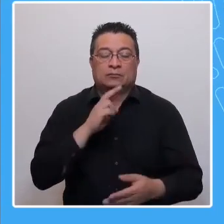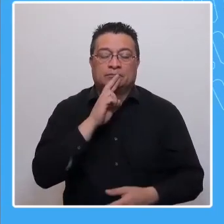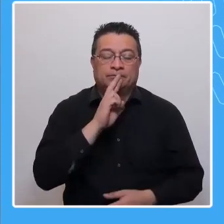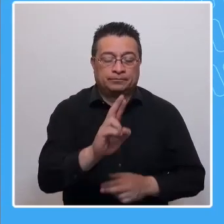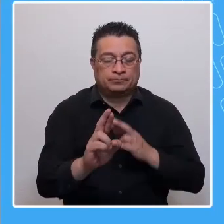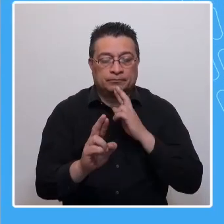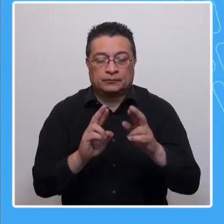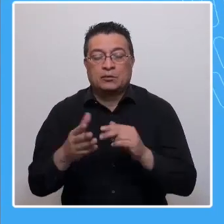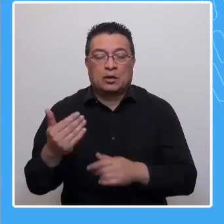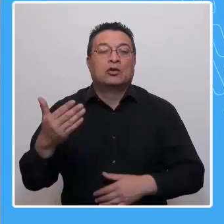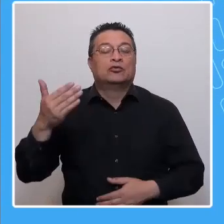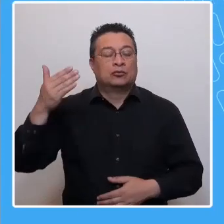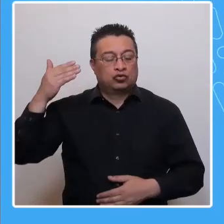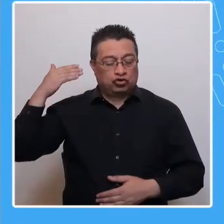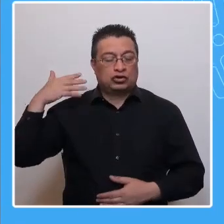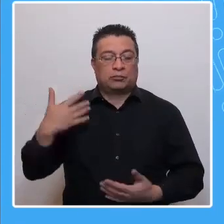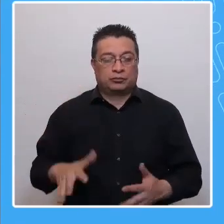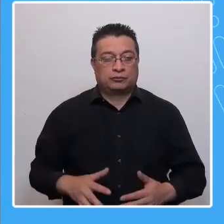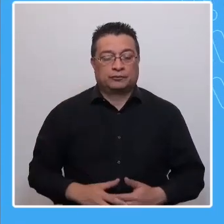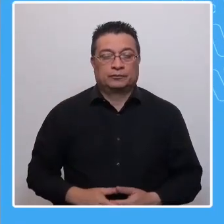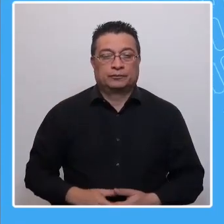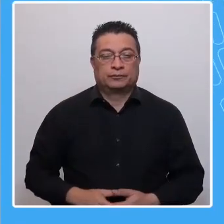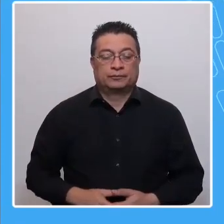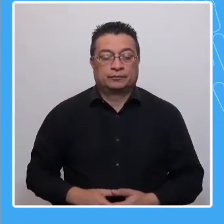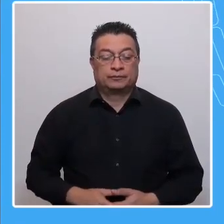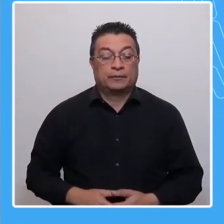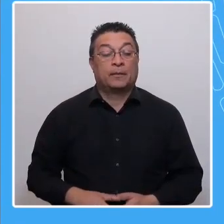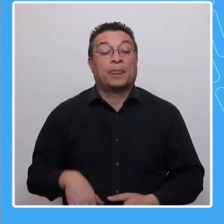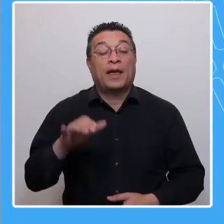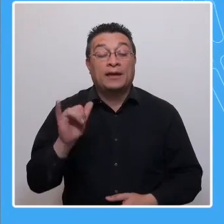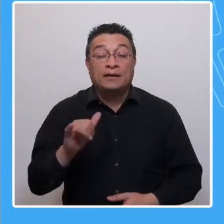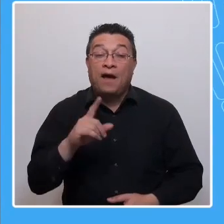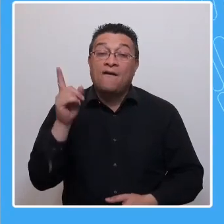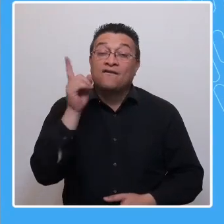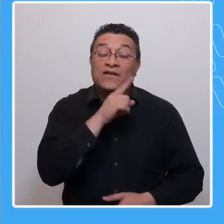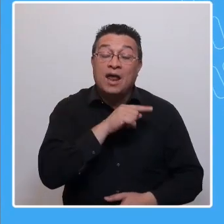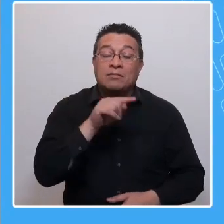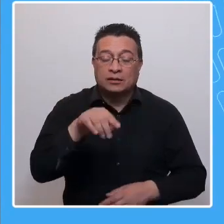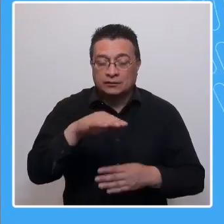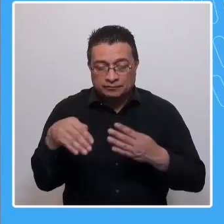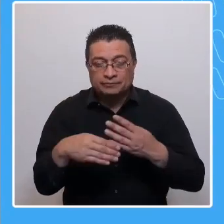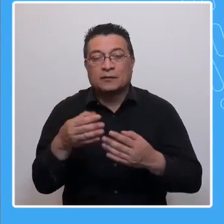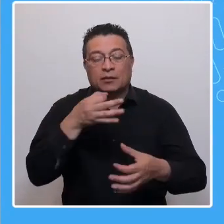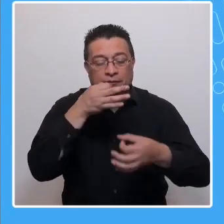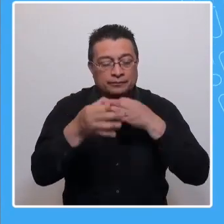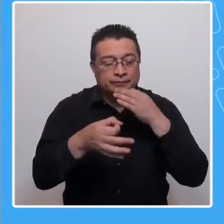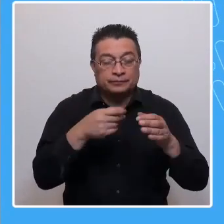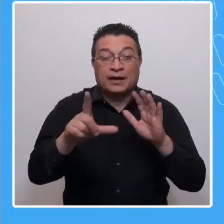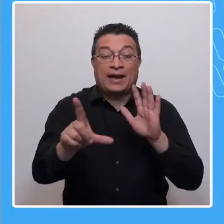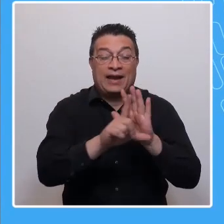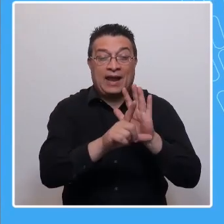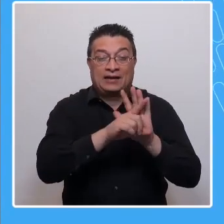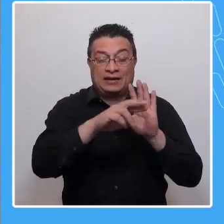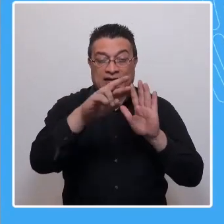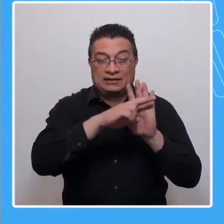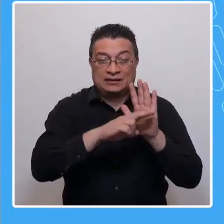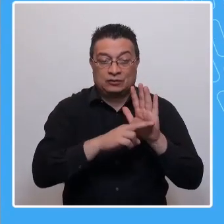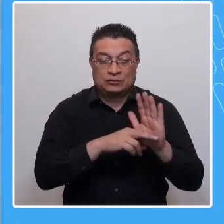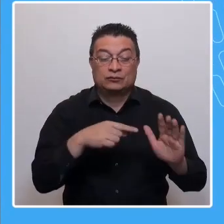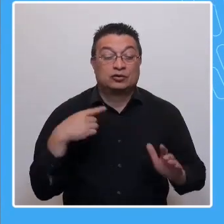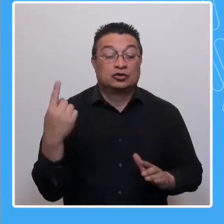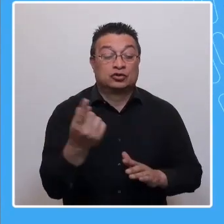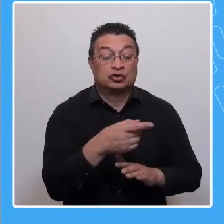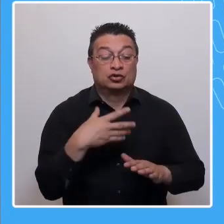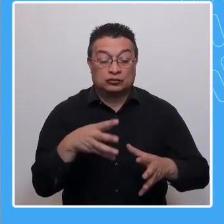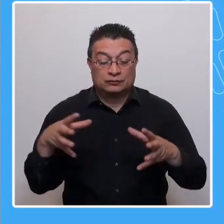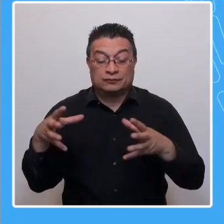verdad es que hace mucho tiempo. Y finalmente hablar de que, por supuesto, la ley regulará todas las regalías y tipos de